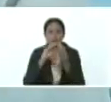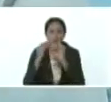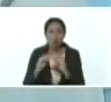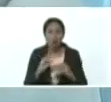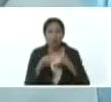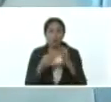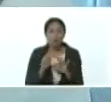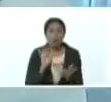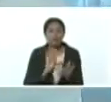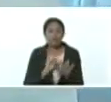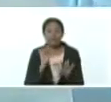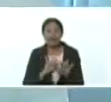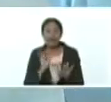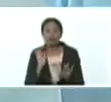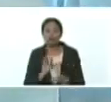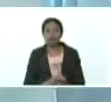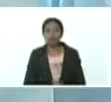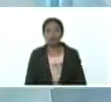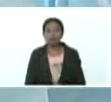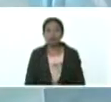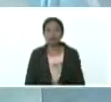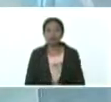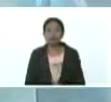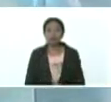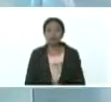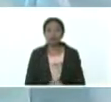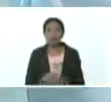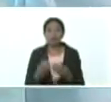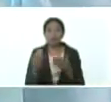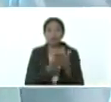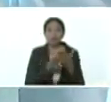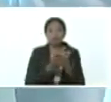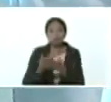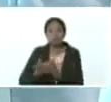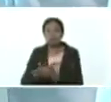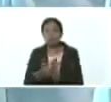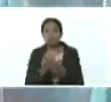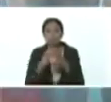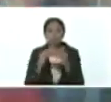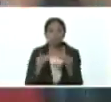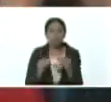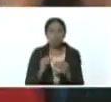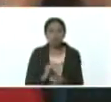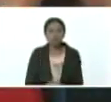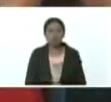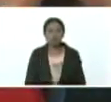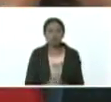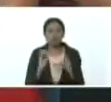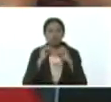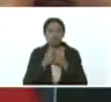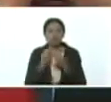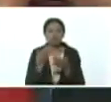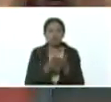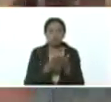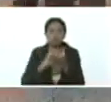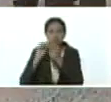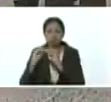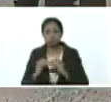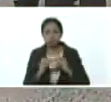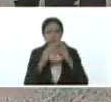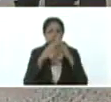más delicada. Hay que esconchar todo, como dice Aristóbulo. Esconchar todo, arreglar